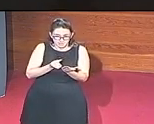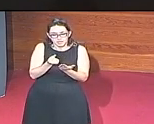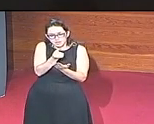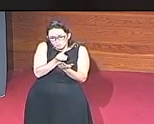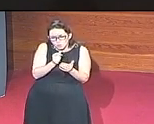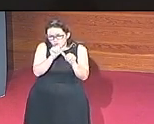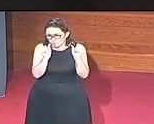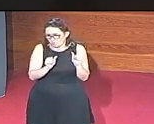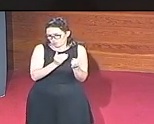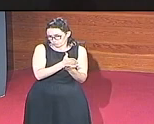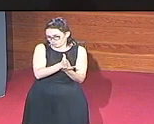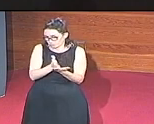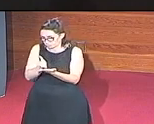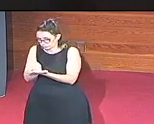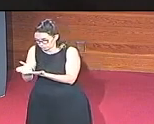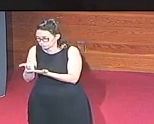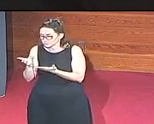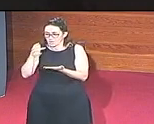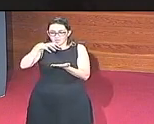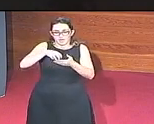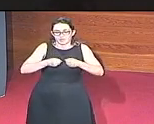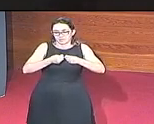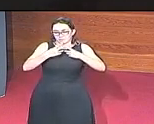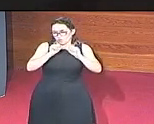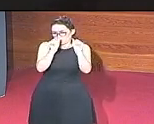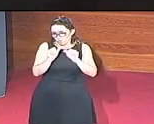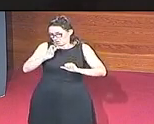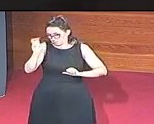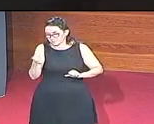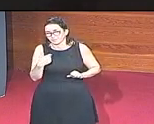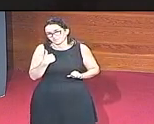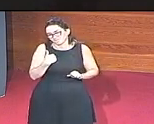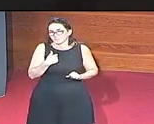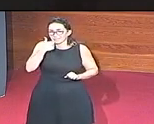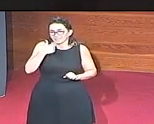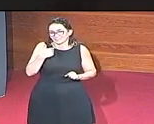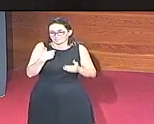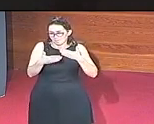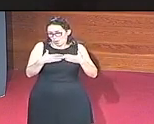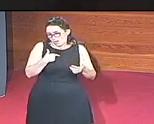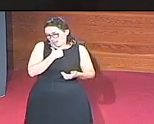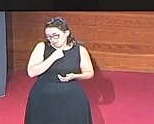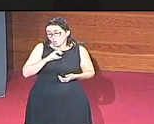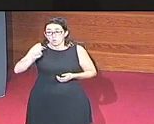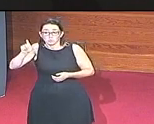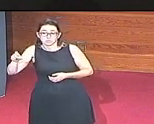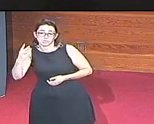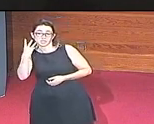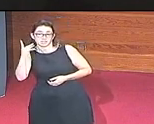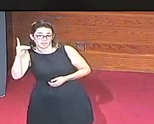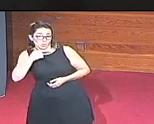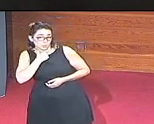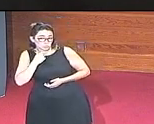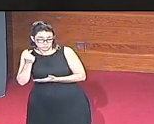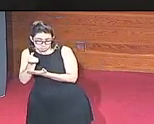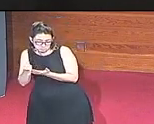representar este tipo de edificios a mí me gusta más una forma más manual se puede hacer con 3d también utilizamos programas de 3d el blend el sketch